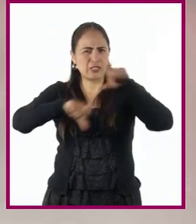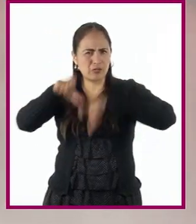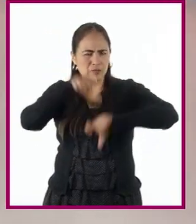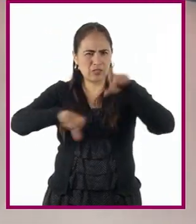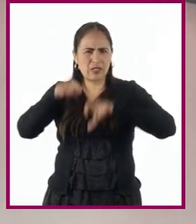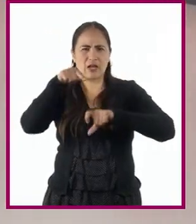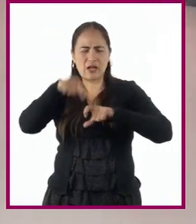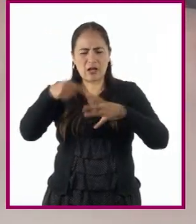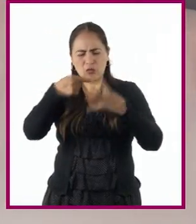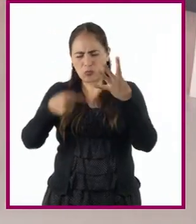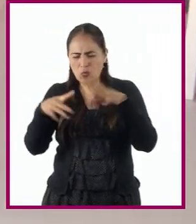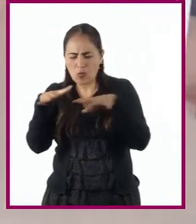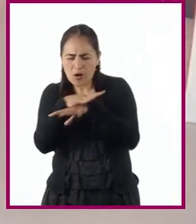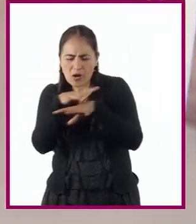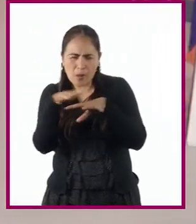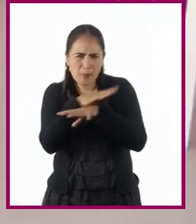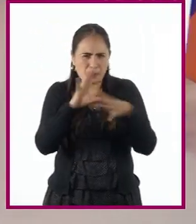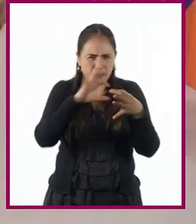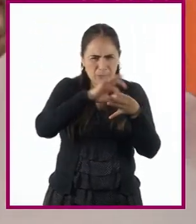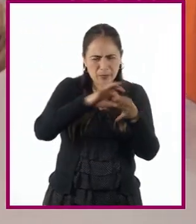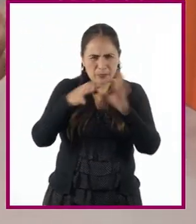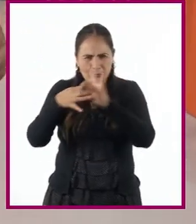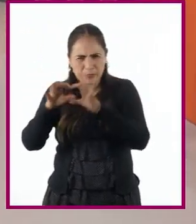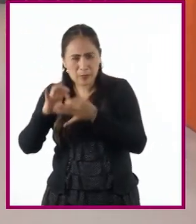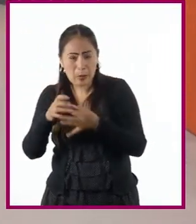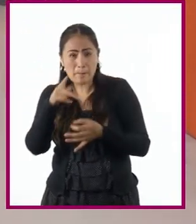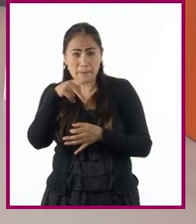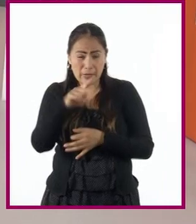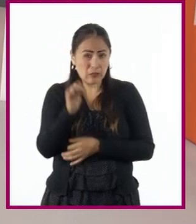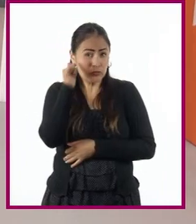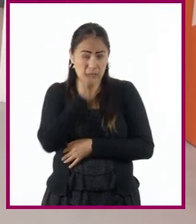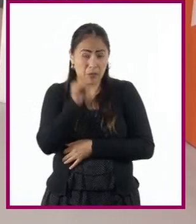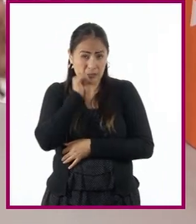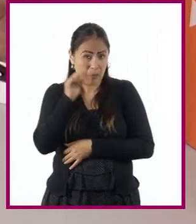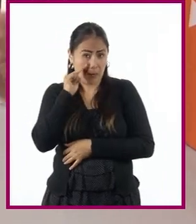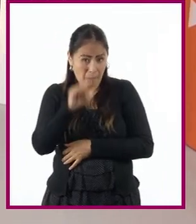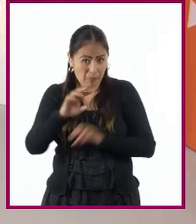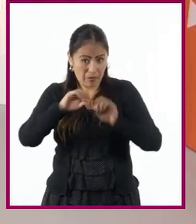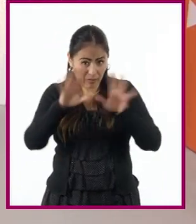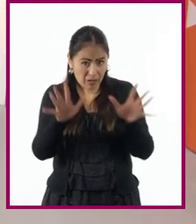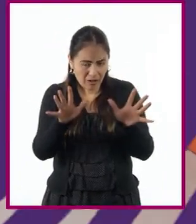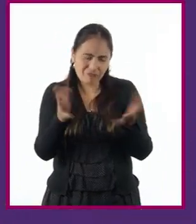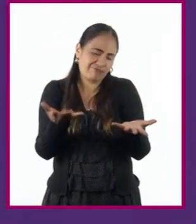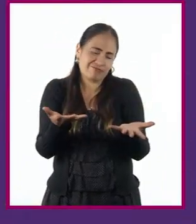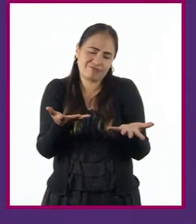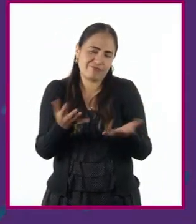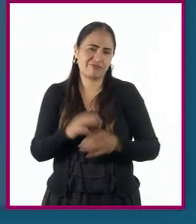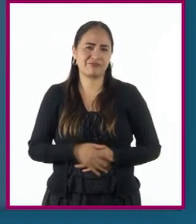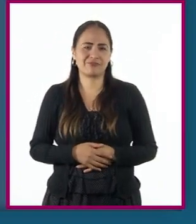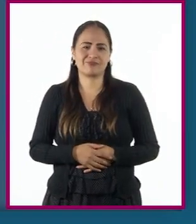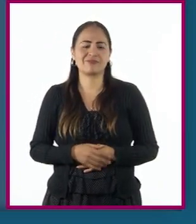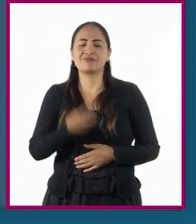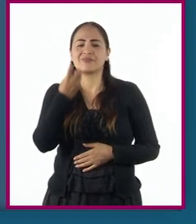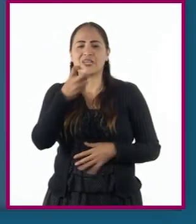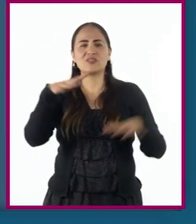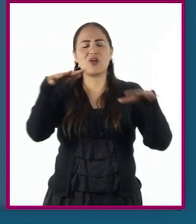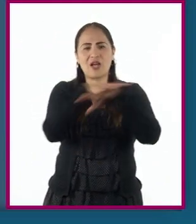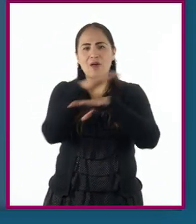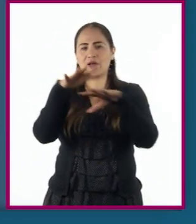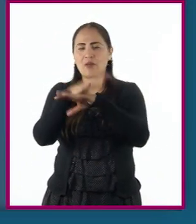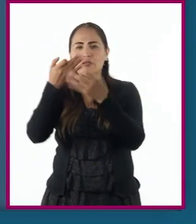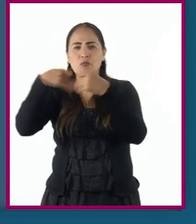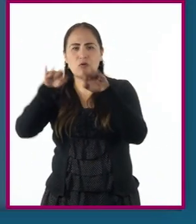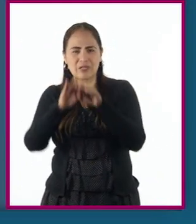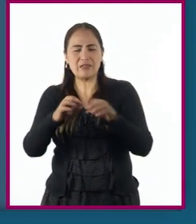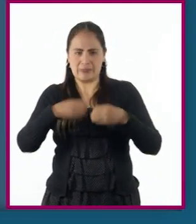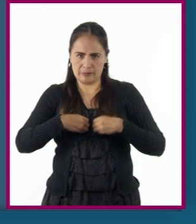de las sustancias, aunque como ya dijimos, no siempre se puede observar este cambio a simple vista. Estos cambios son muy importantes en